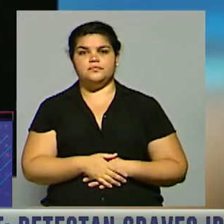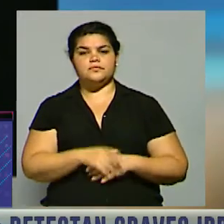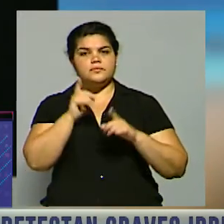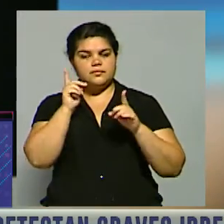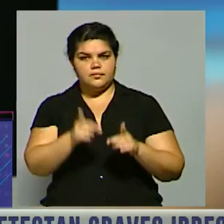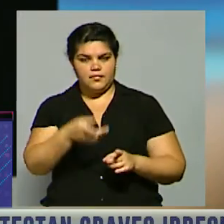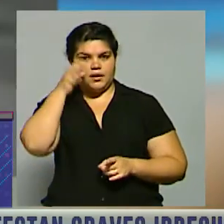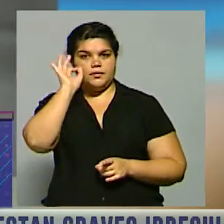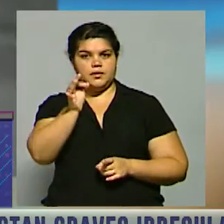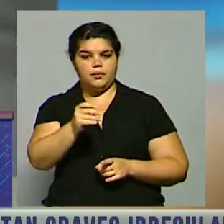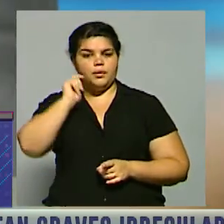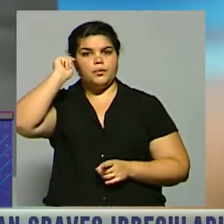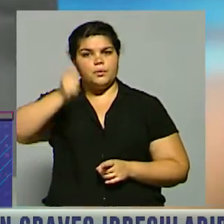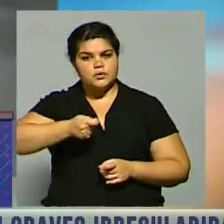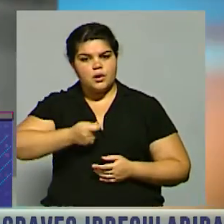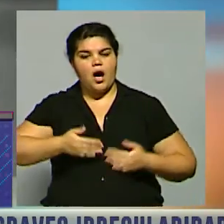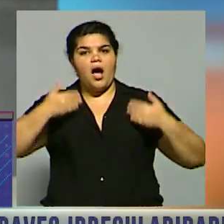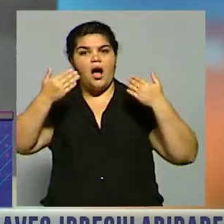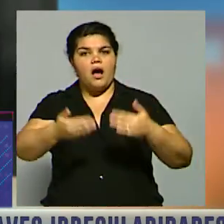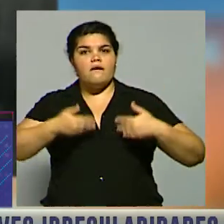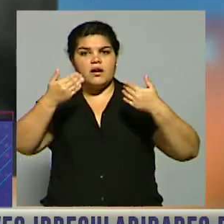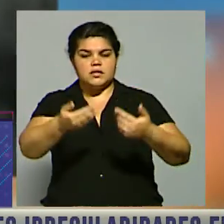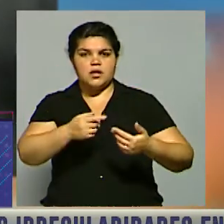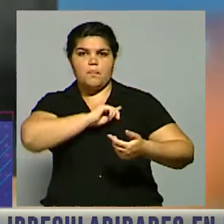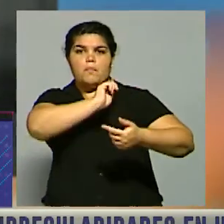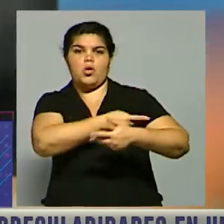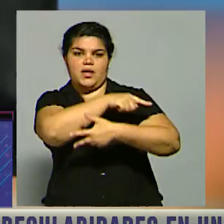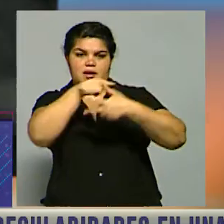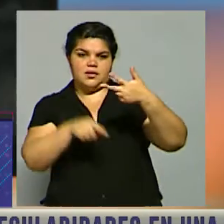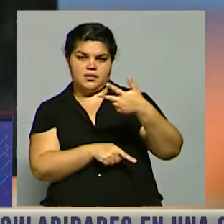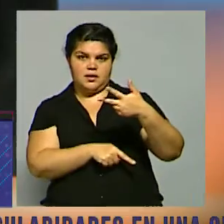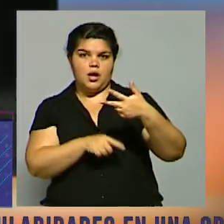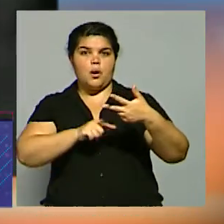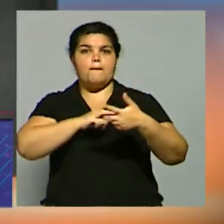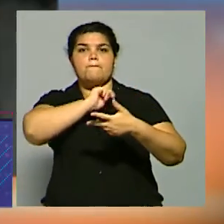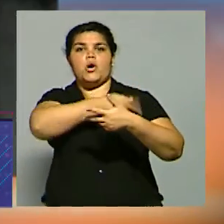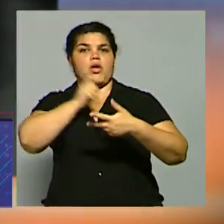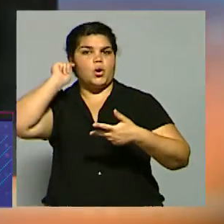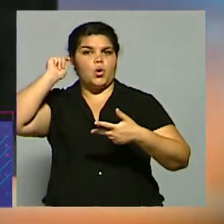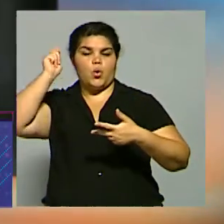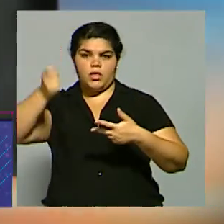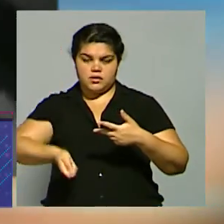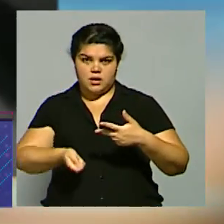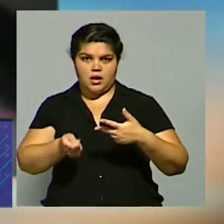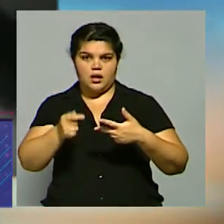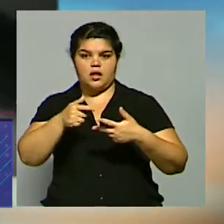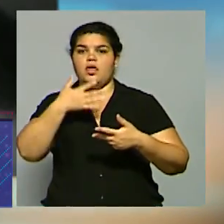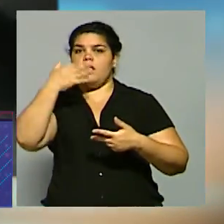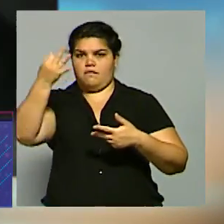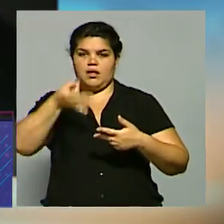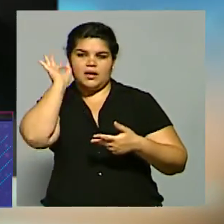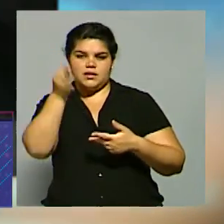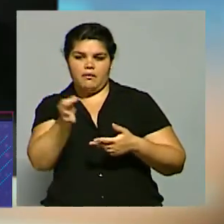también es cierto que los juicios avanzan, que los poderes del Estado son 3 y que el Poder Judicial, si bien tiene distintas